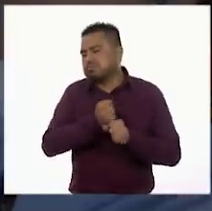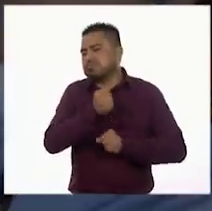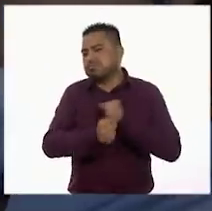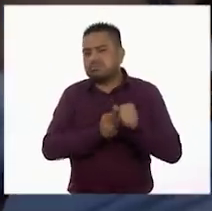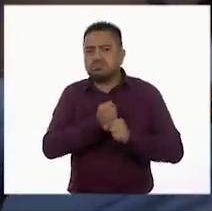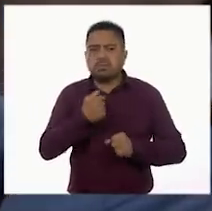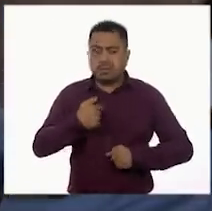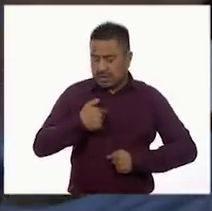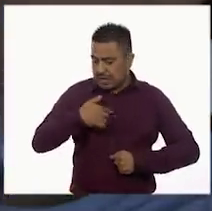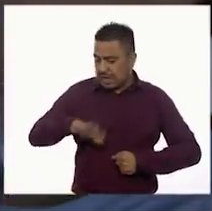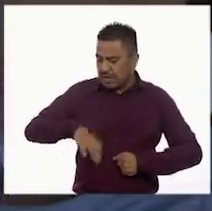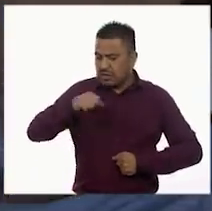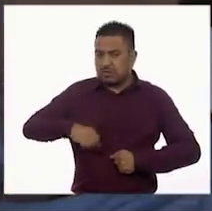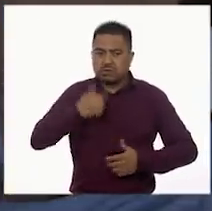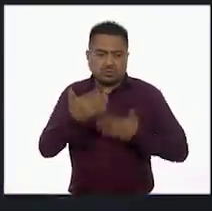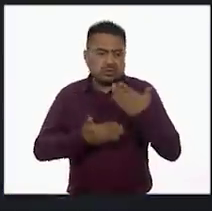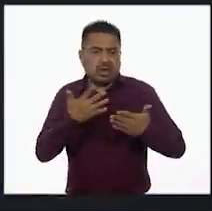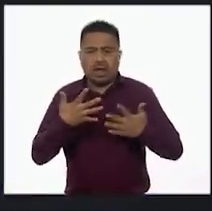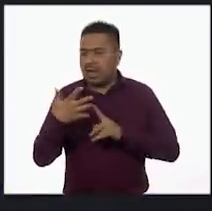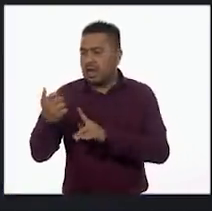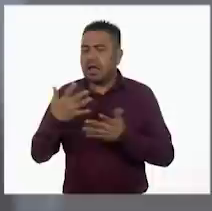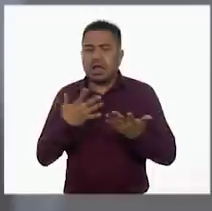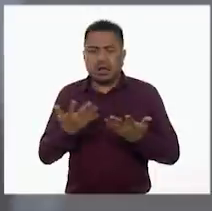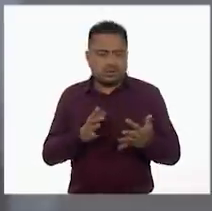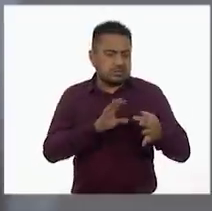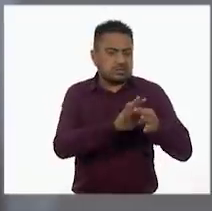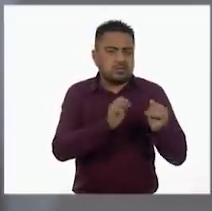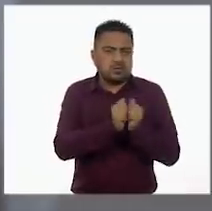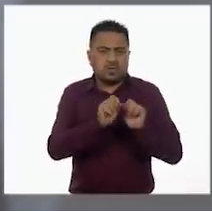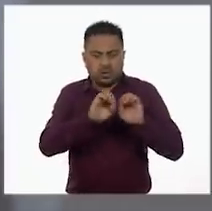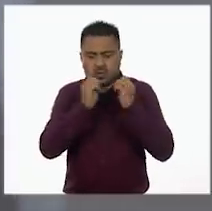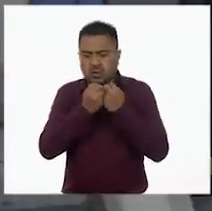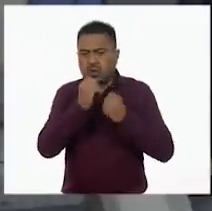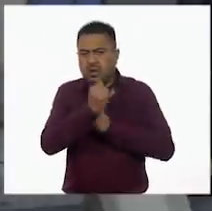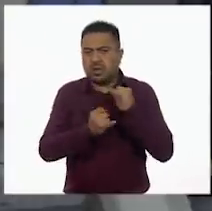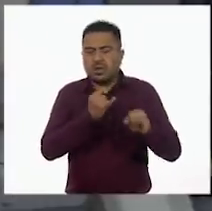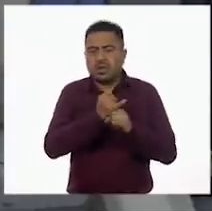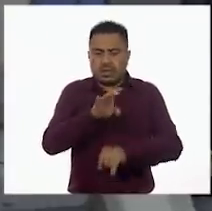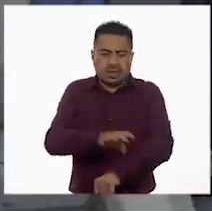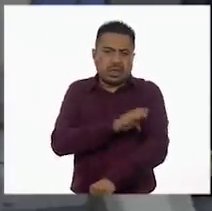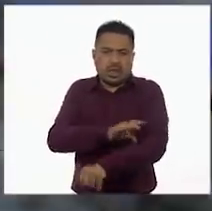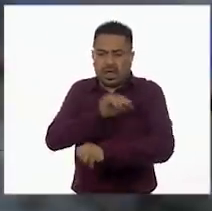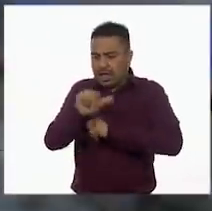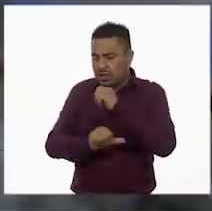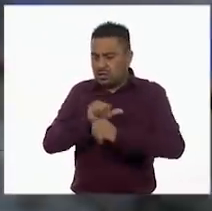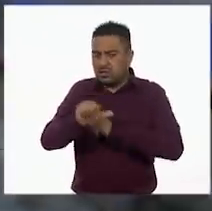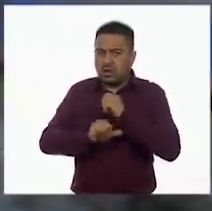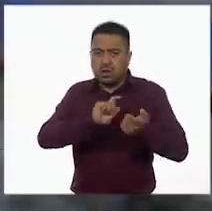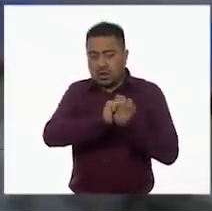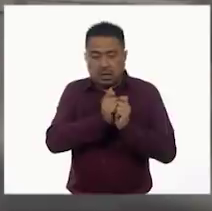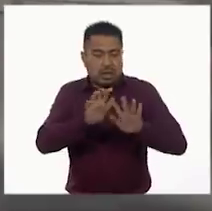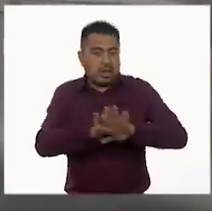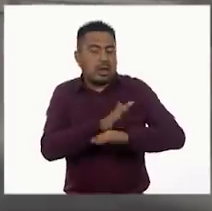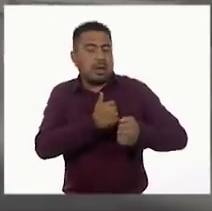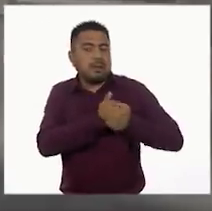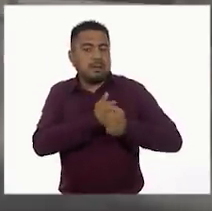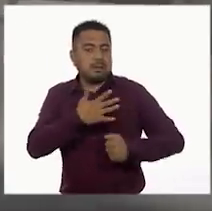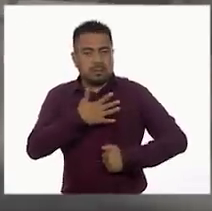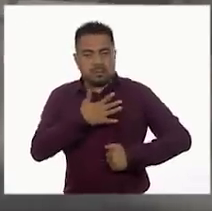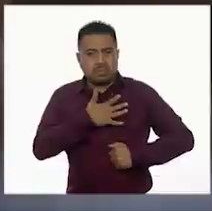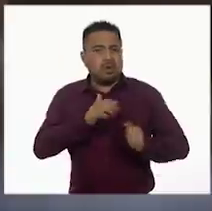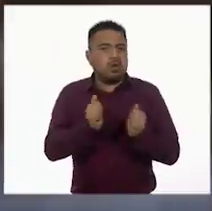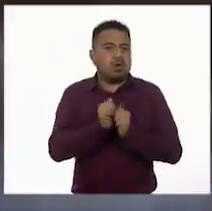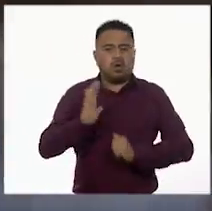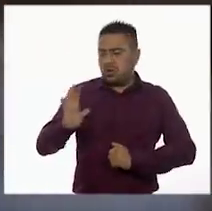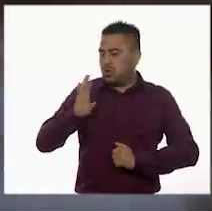mi esfuerzo y mi estudio me llevaron a colaborar en el Organismo Internacional de Energía Atómica, convirtiendo mi pasión en